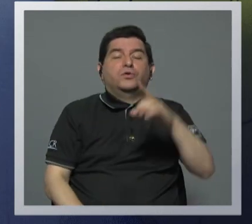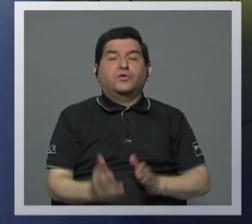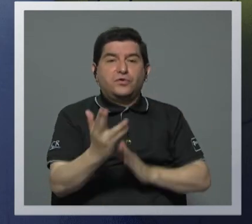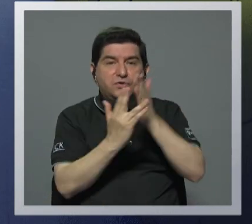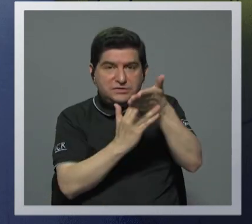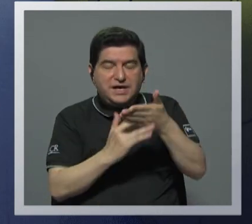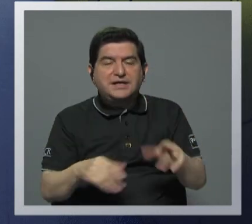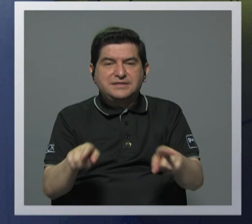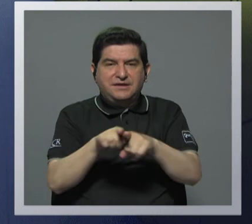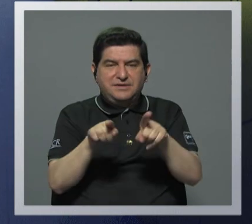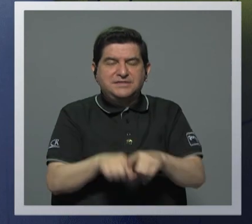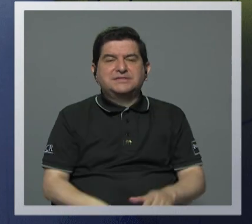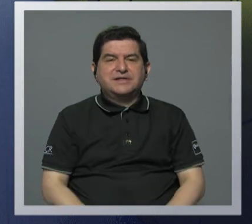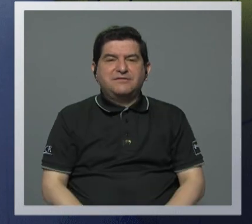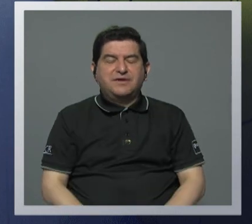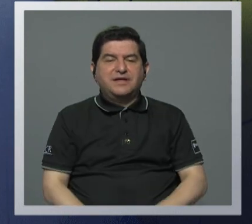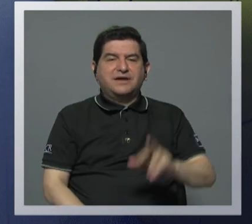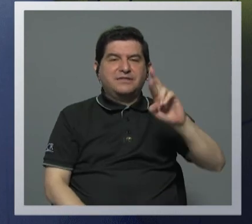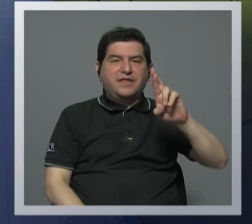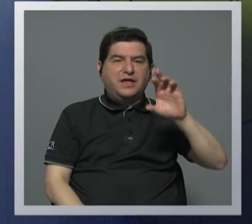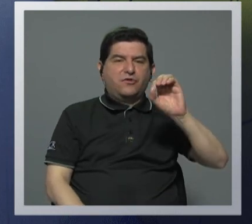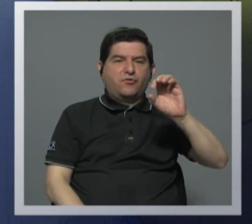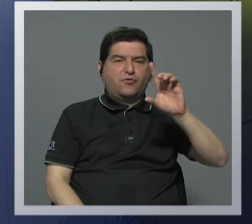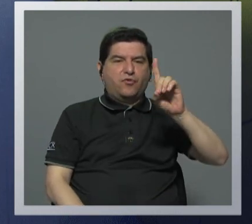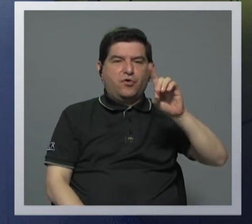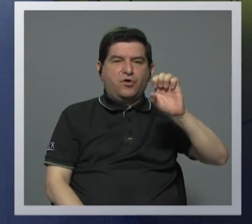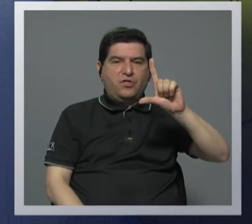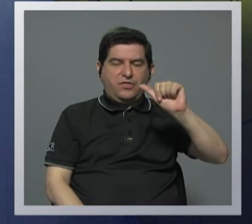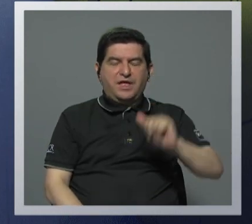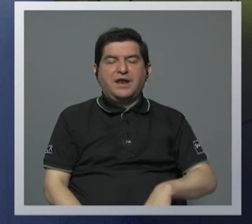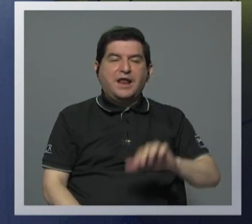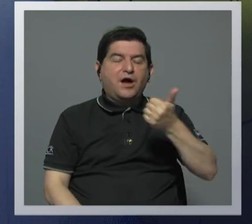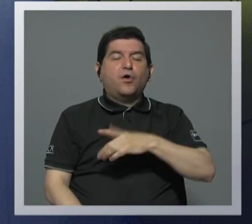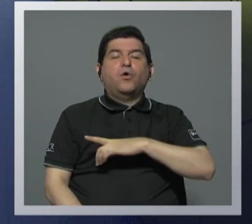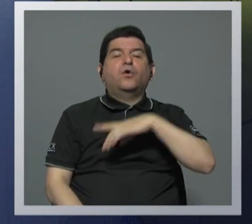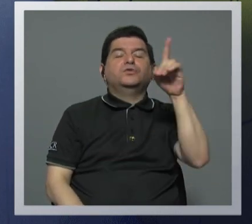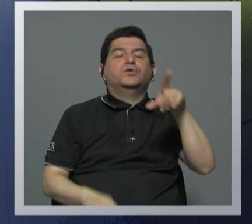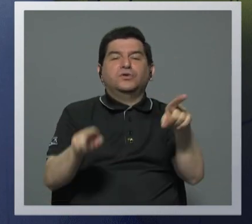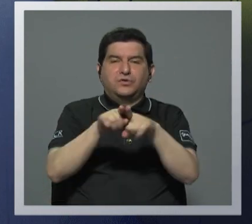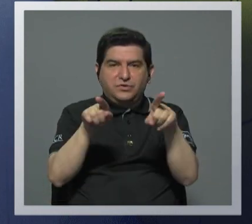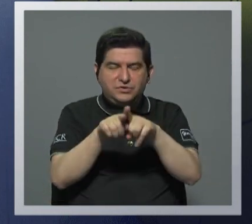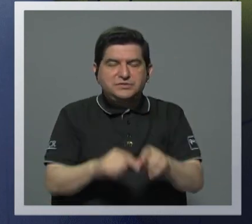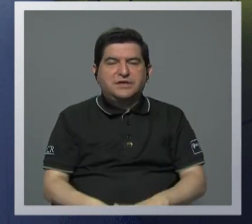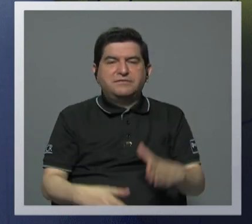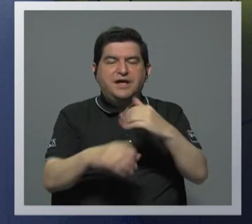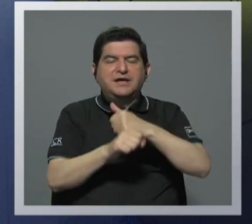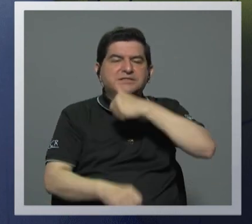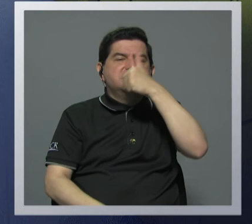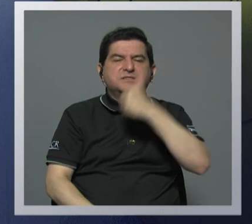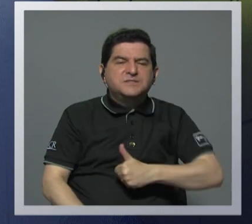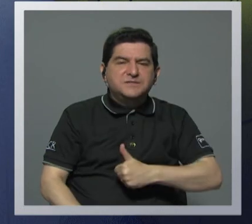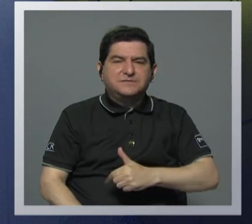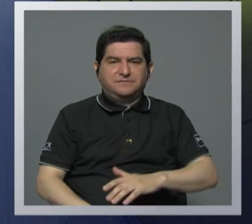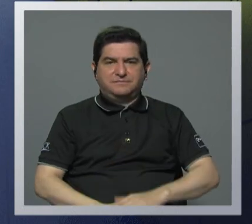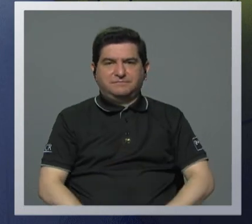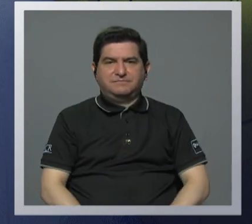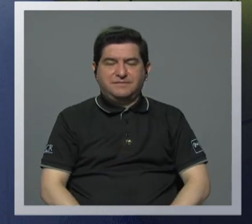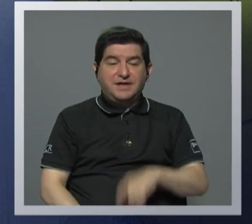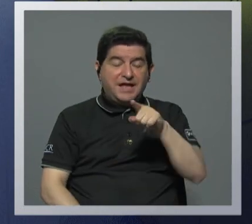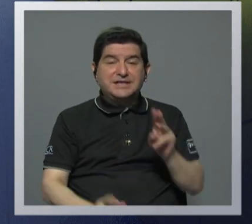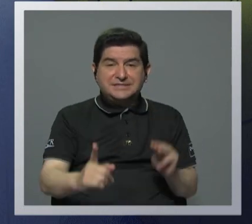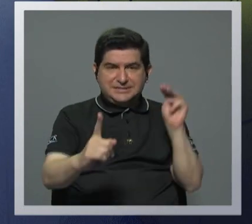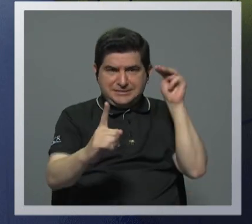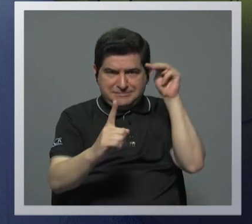su Chimali o Rodela. Sabemos que era otra deidad a la que se hacían ciertos sacrificios. Y es un